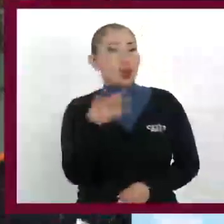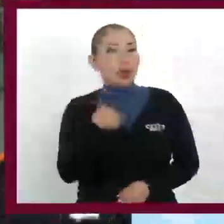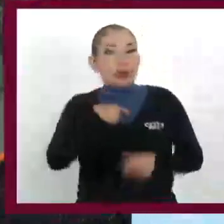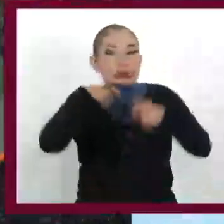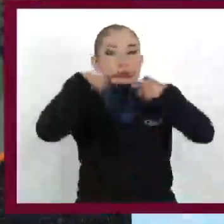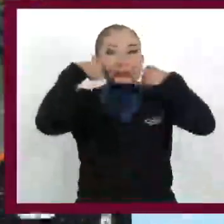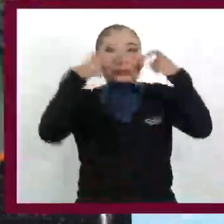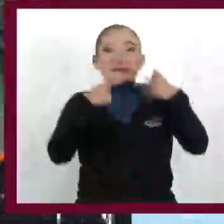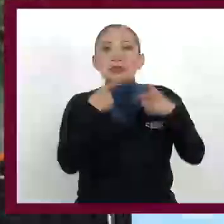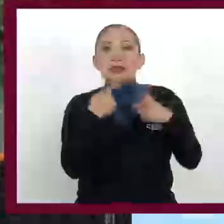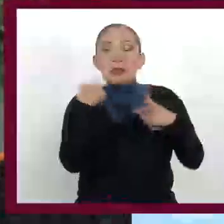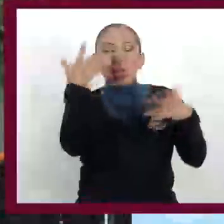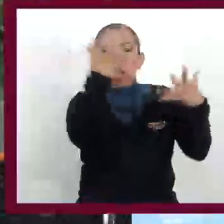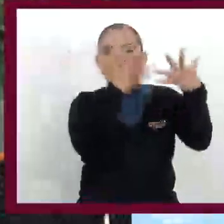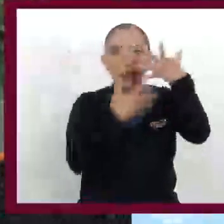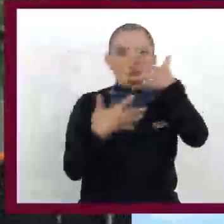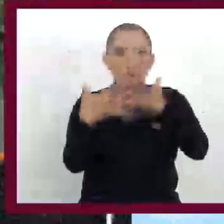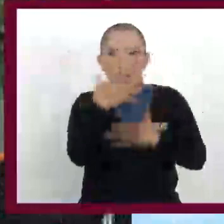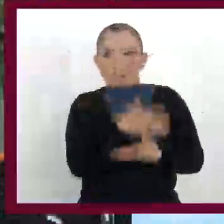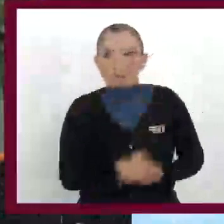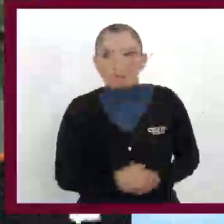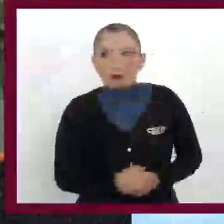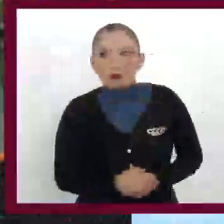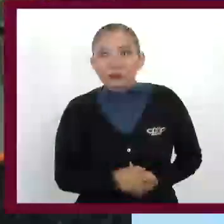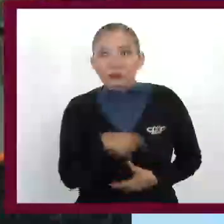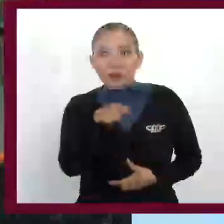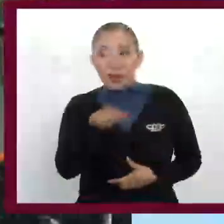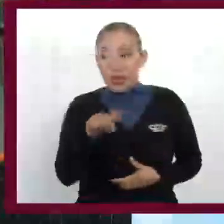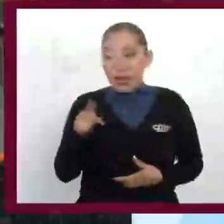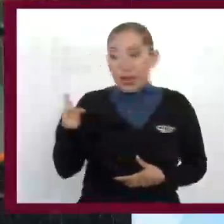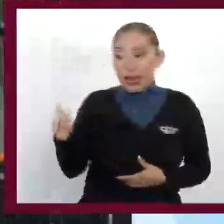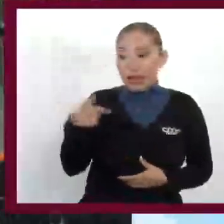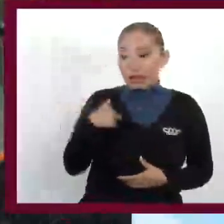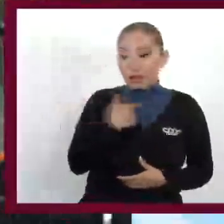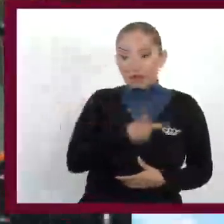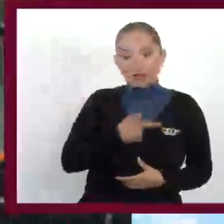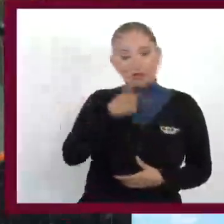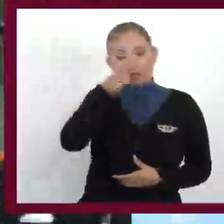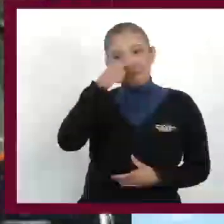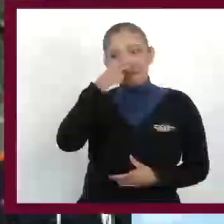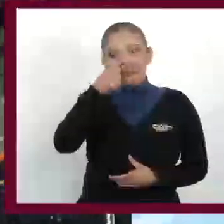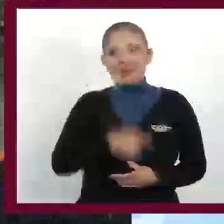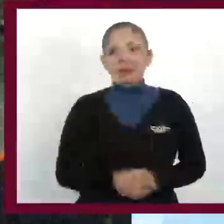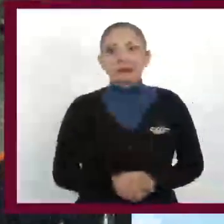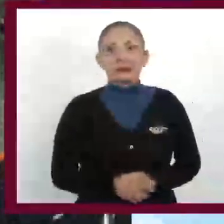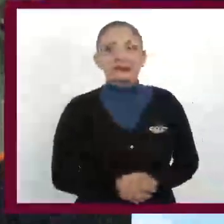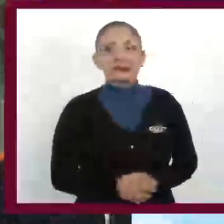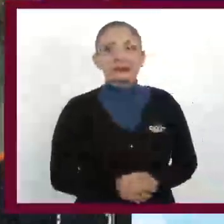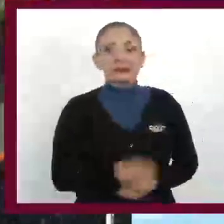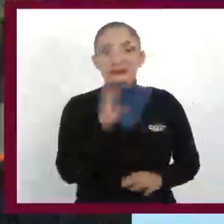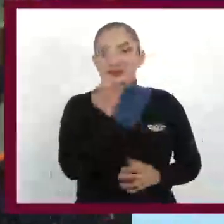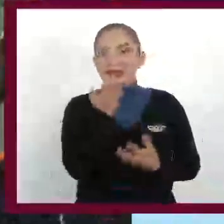Ponga colorado que lo van a confundir con su tío que tiene al lado que le gusta presumir.